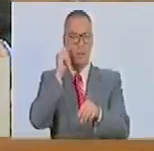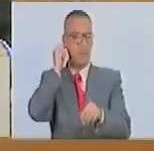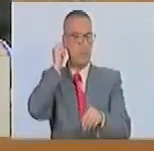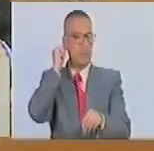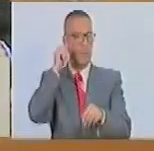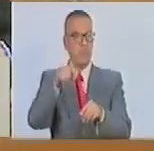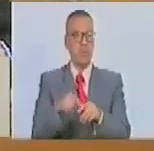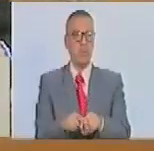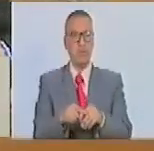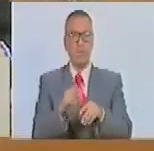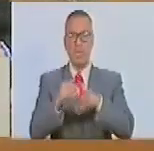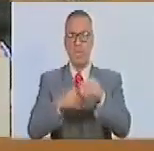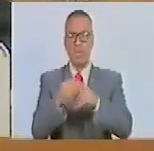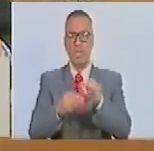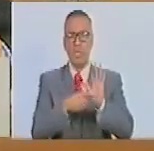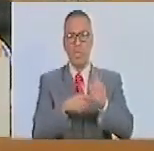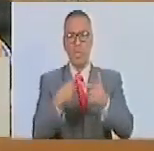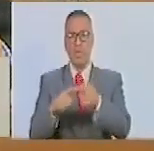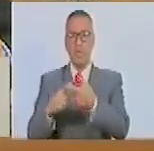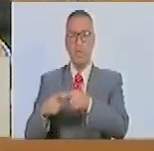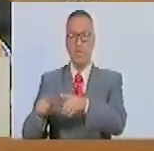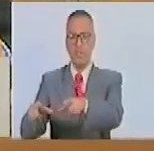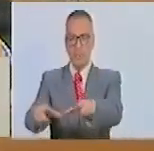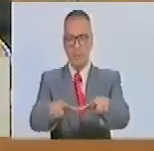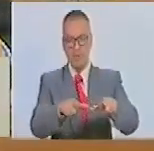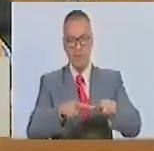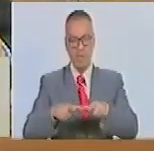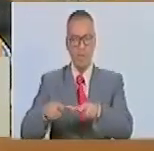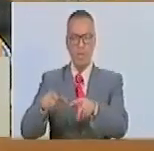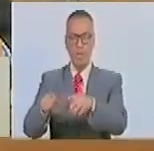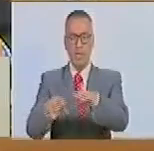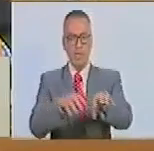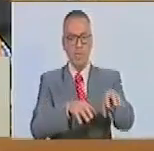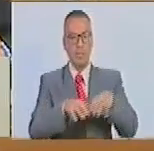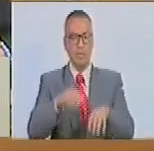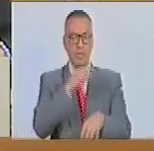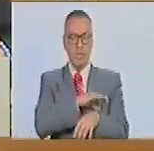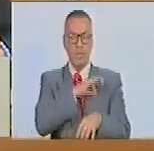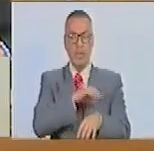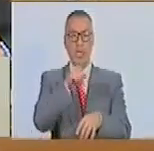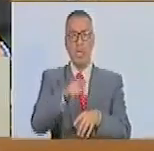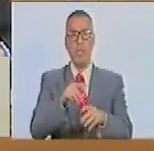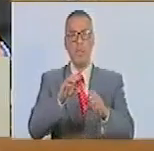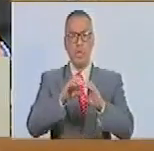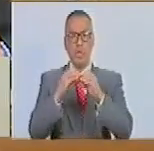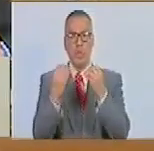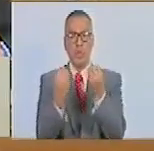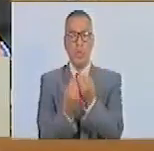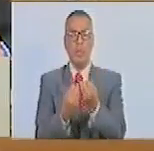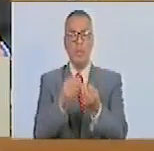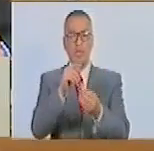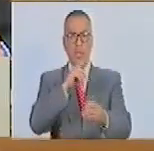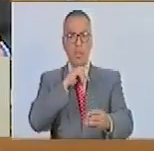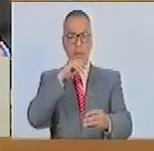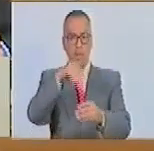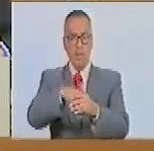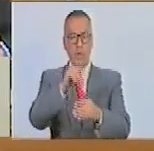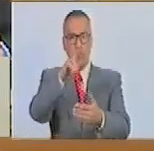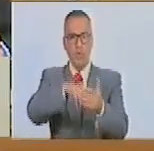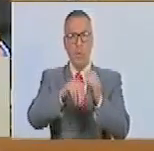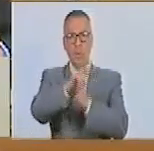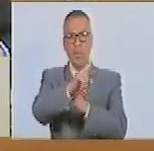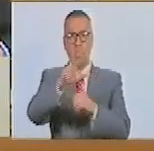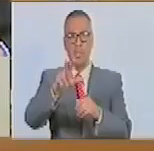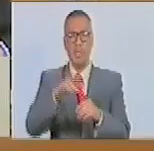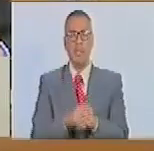preseleccionados postulados por los diferentes sectores de la sociedad a integrar el Comité de Postulaciones Electorales